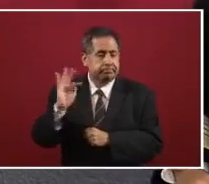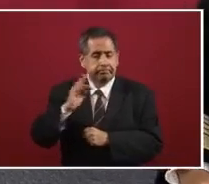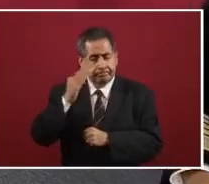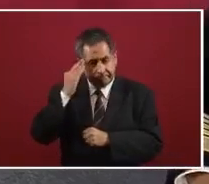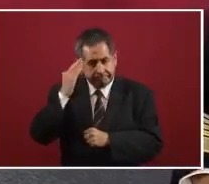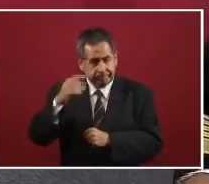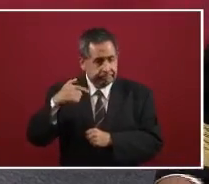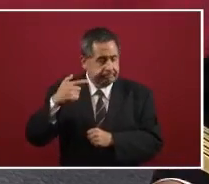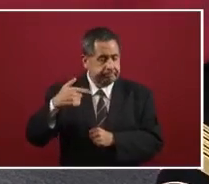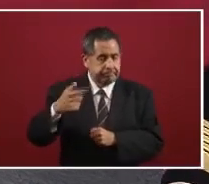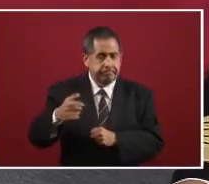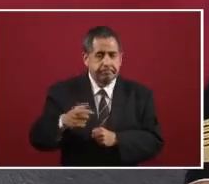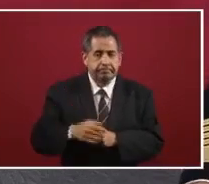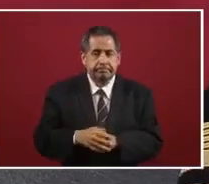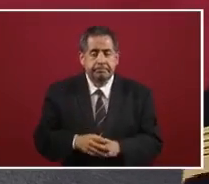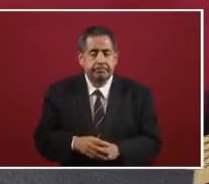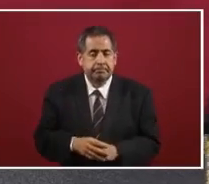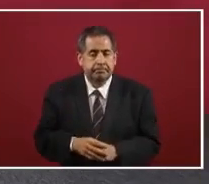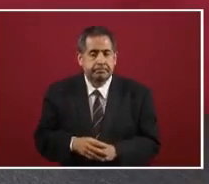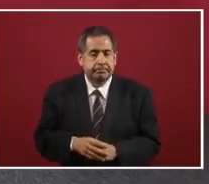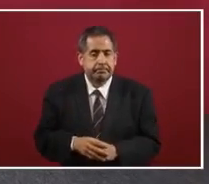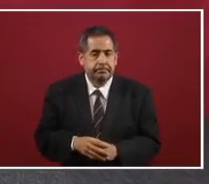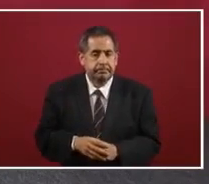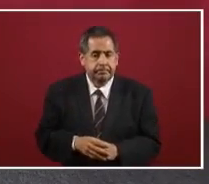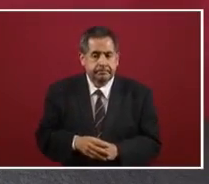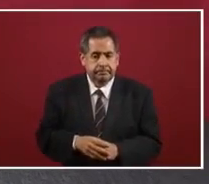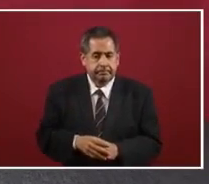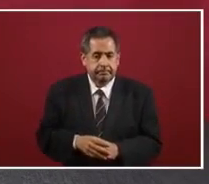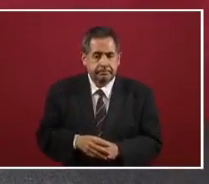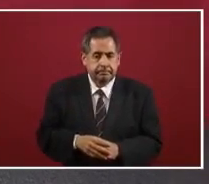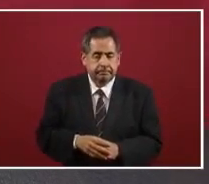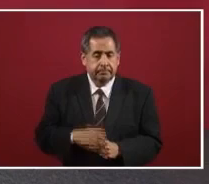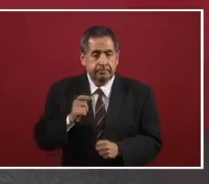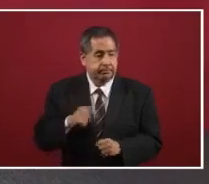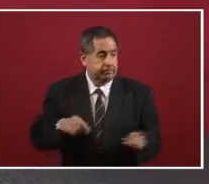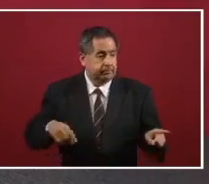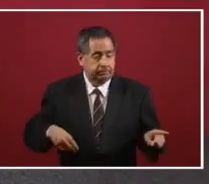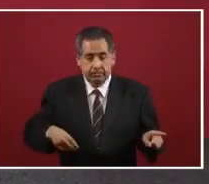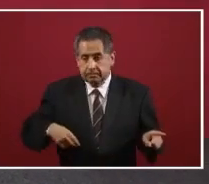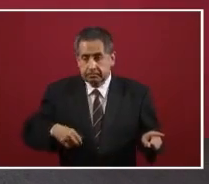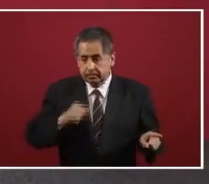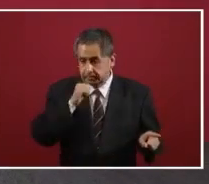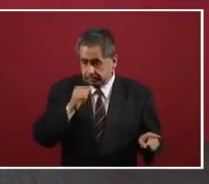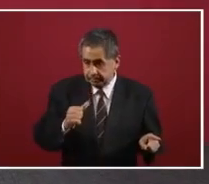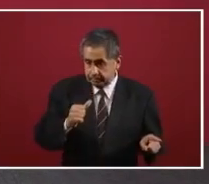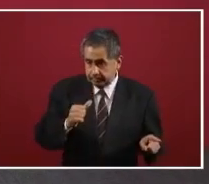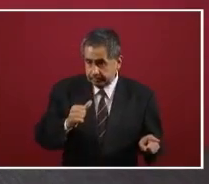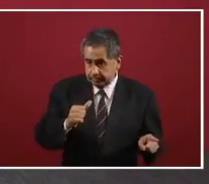era injusta,